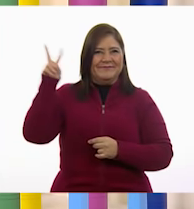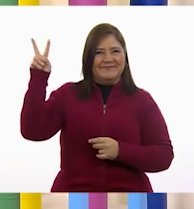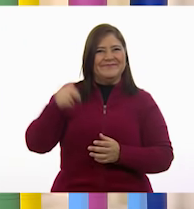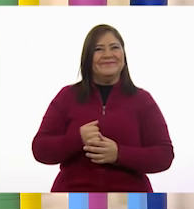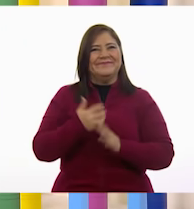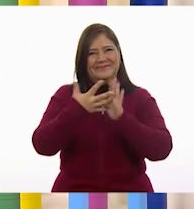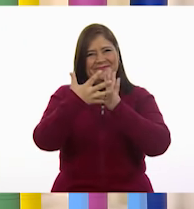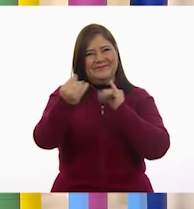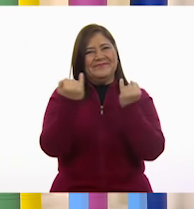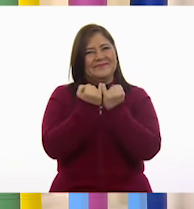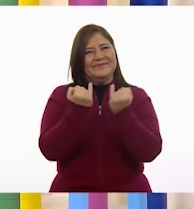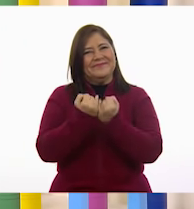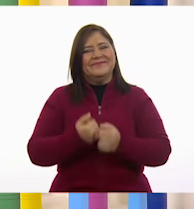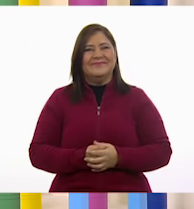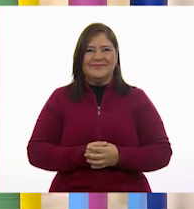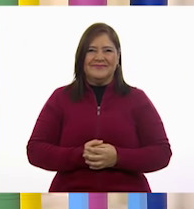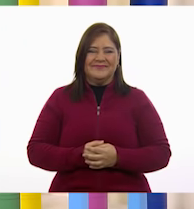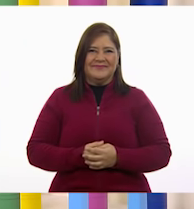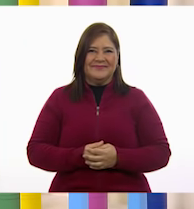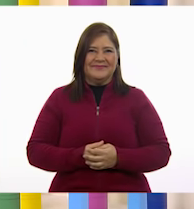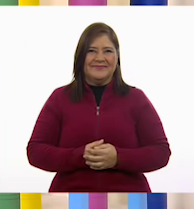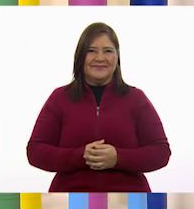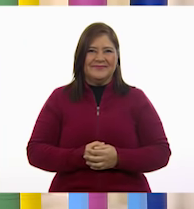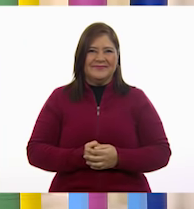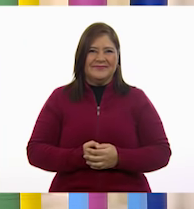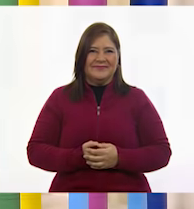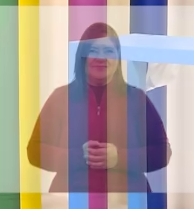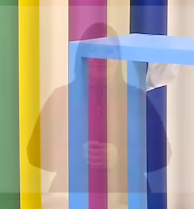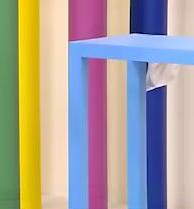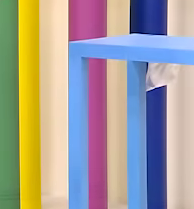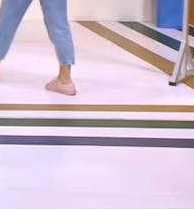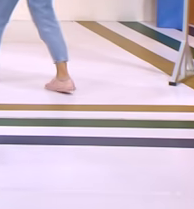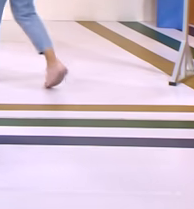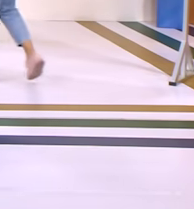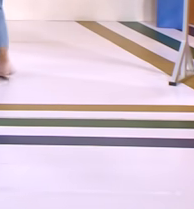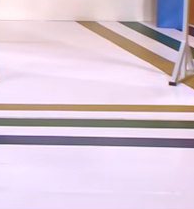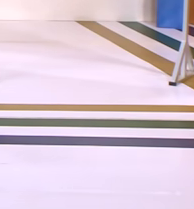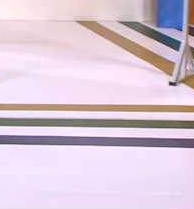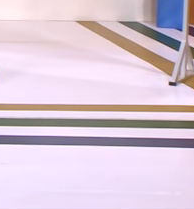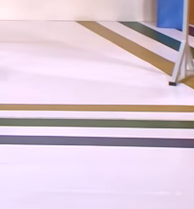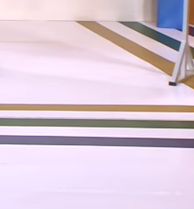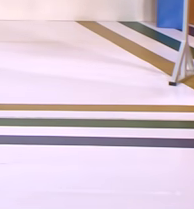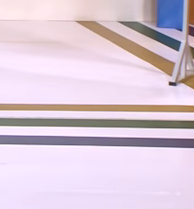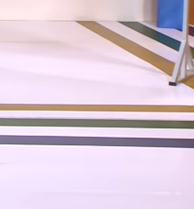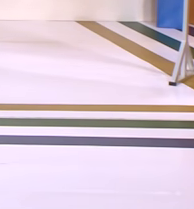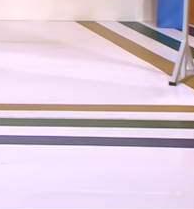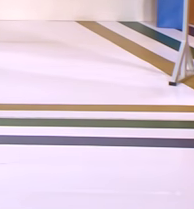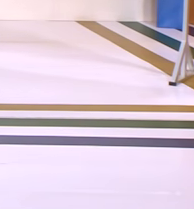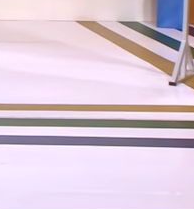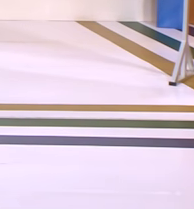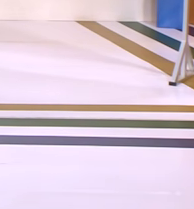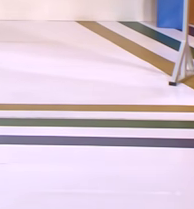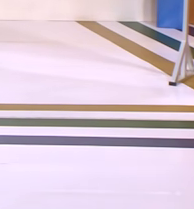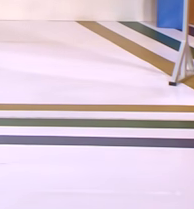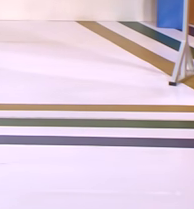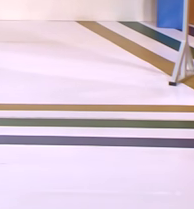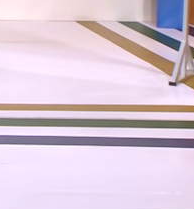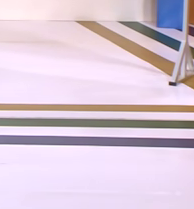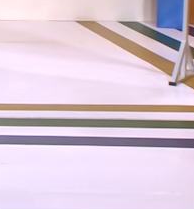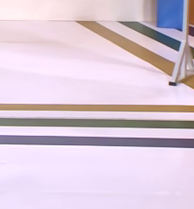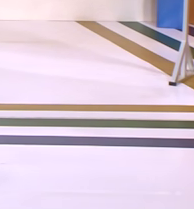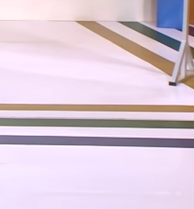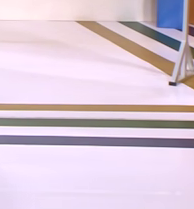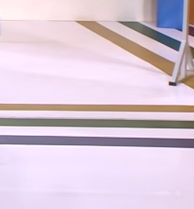3, 2, 1, ya. Epo, itai, itai, ye. Oh,